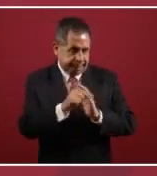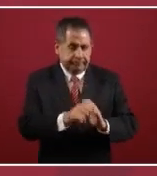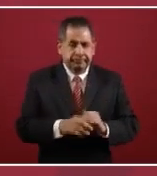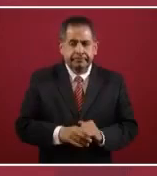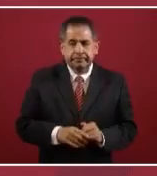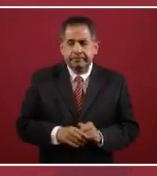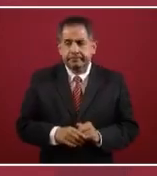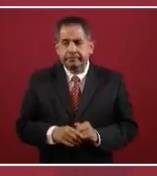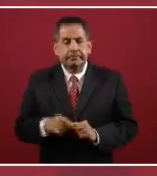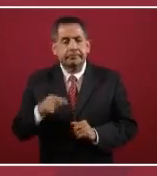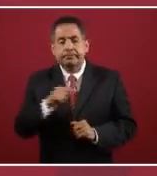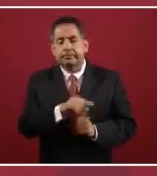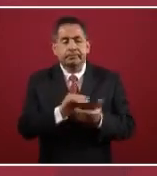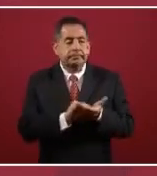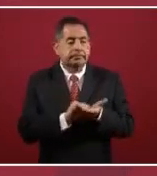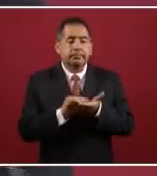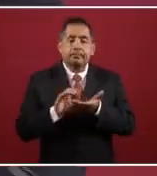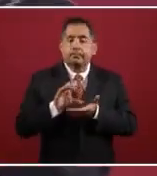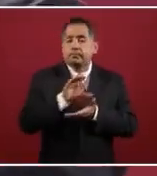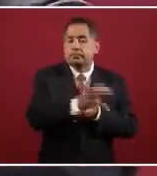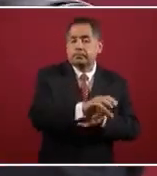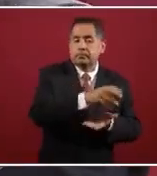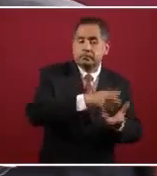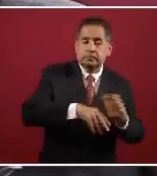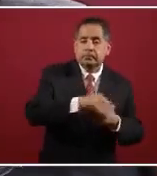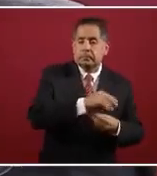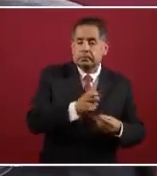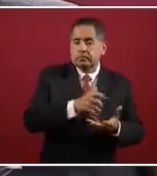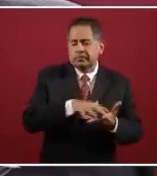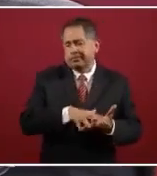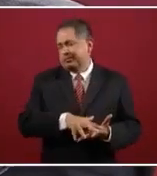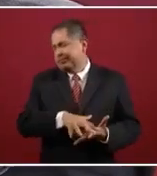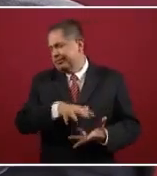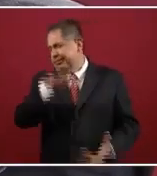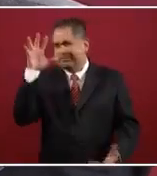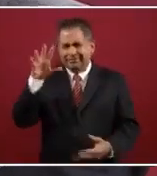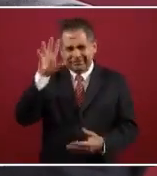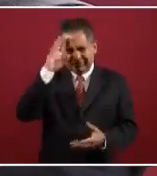es una inversión mucho mayor,